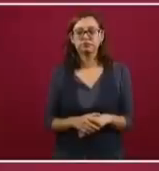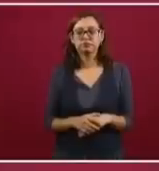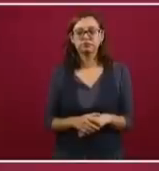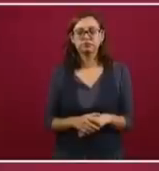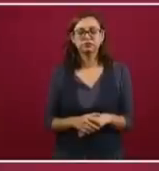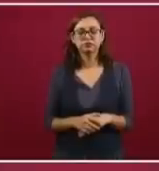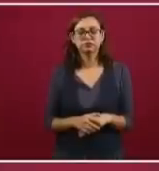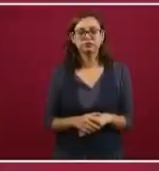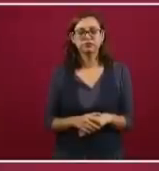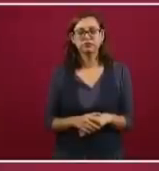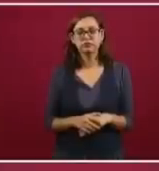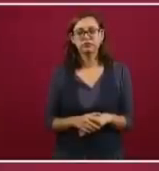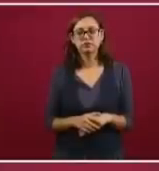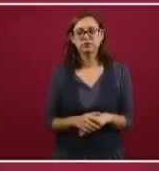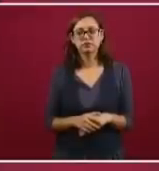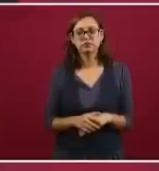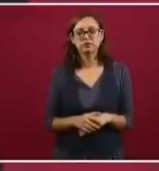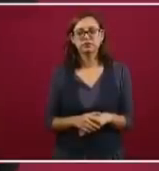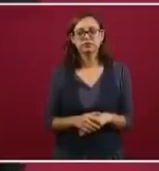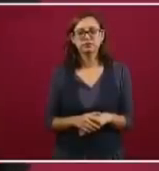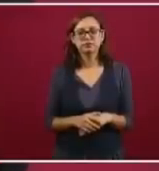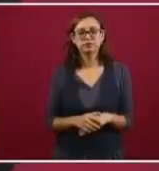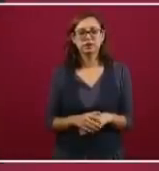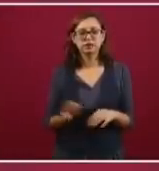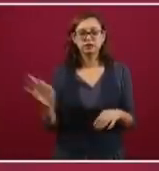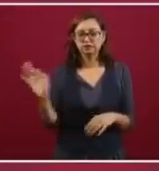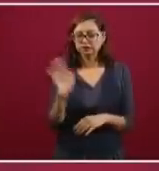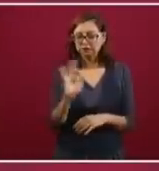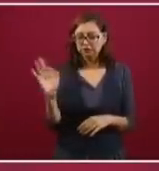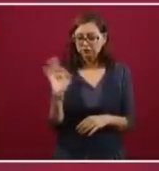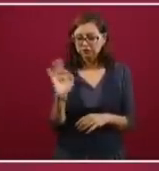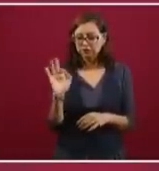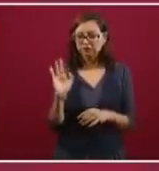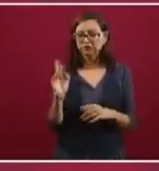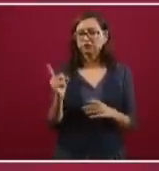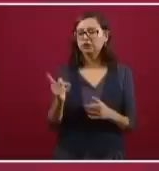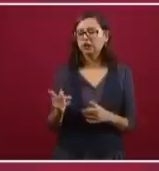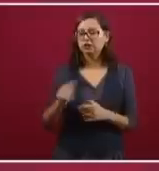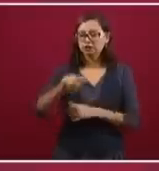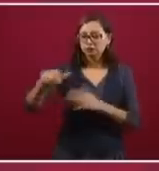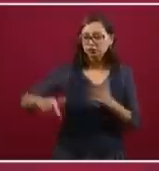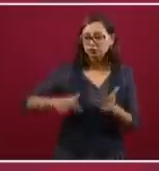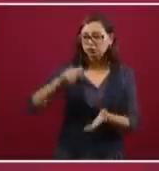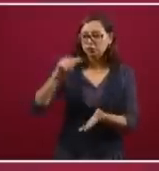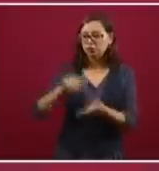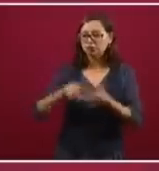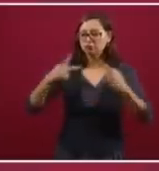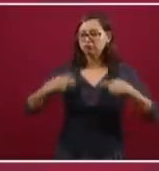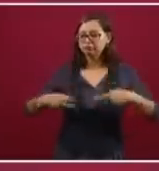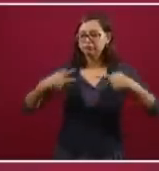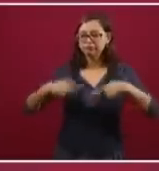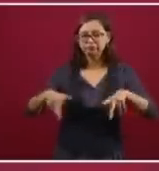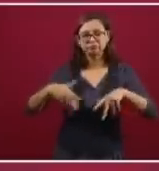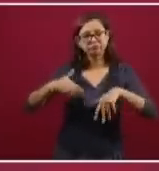porque un desalojo o